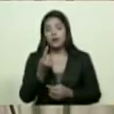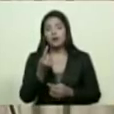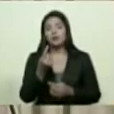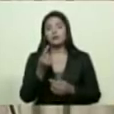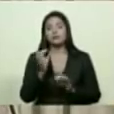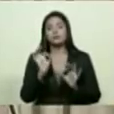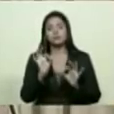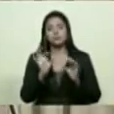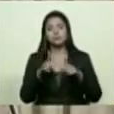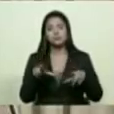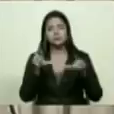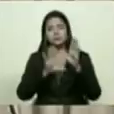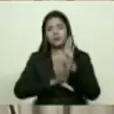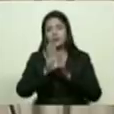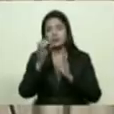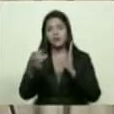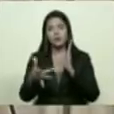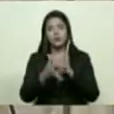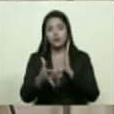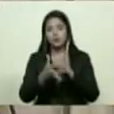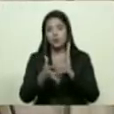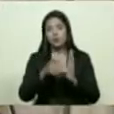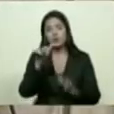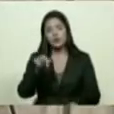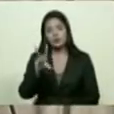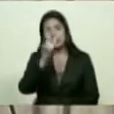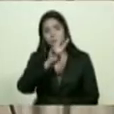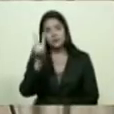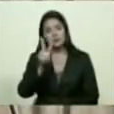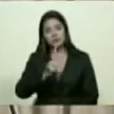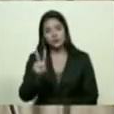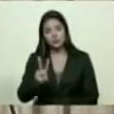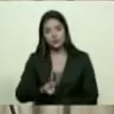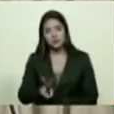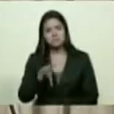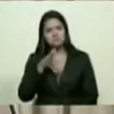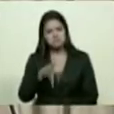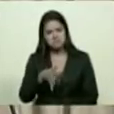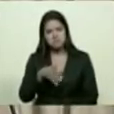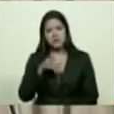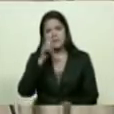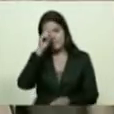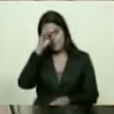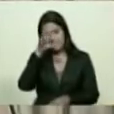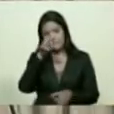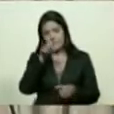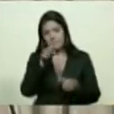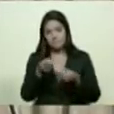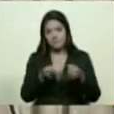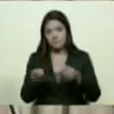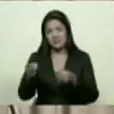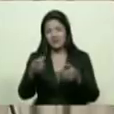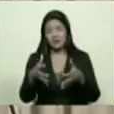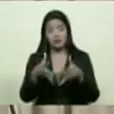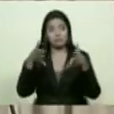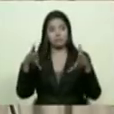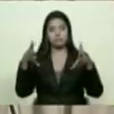económica de desarrollo tecnológico en Venezuela para la minería de gran escala.